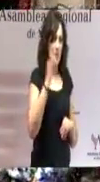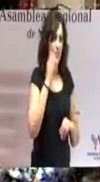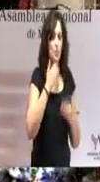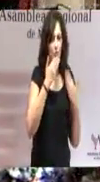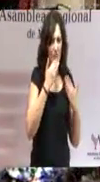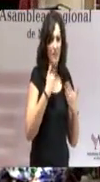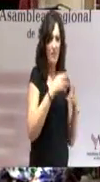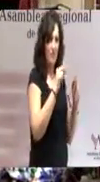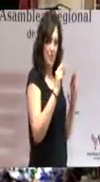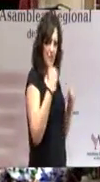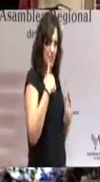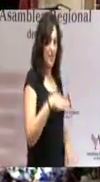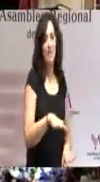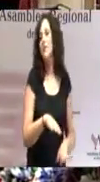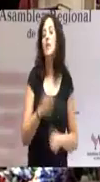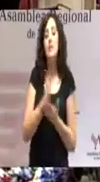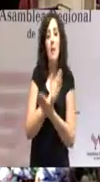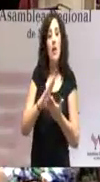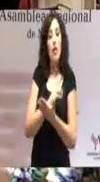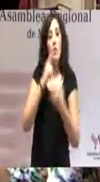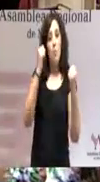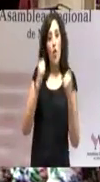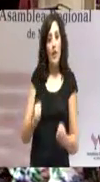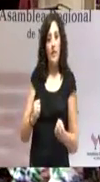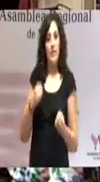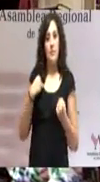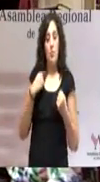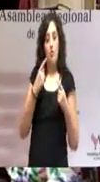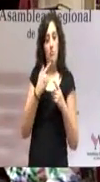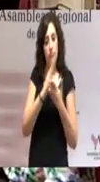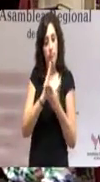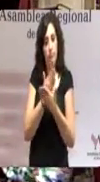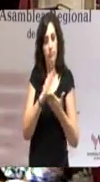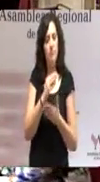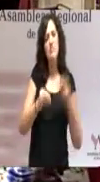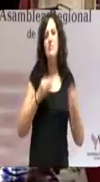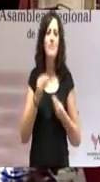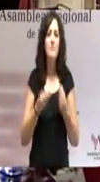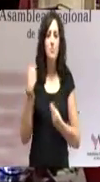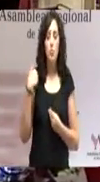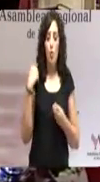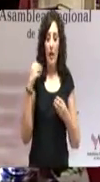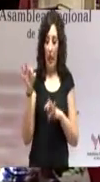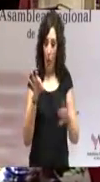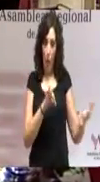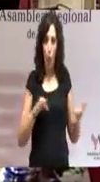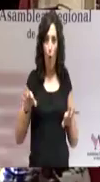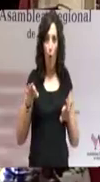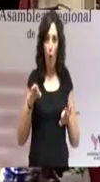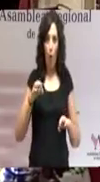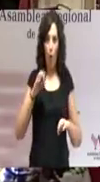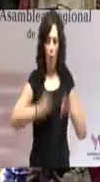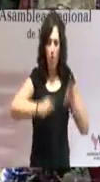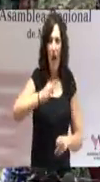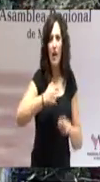ya. Esa separación de poderes hace que ninguno de los que estamos aquí podemos juzgar, señor